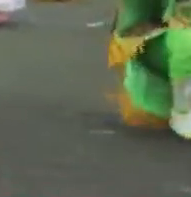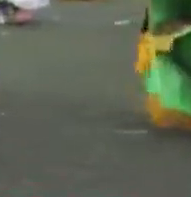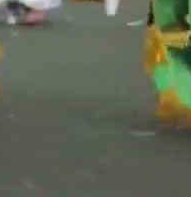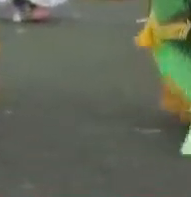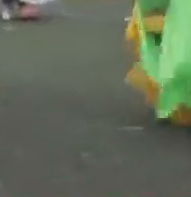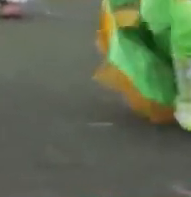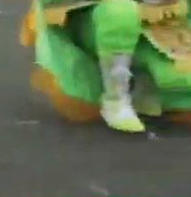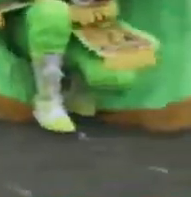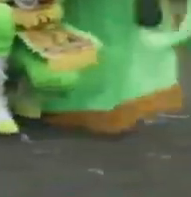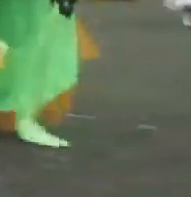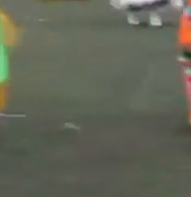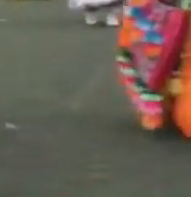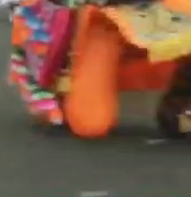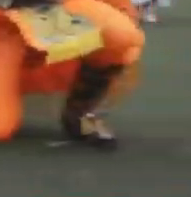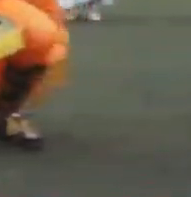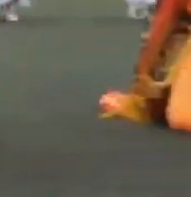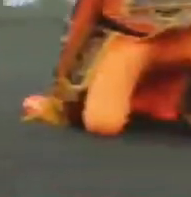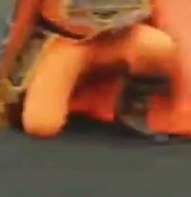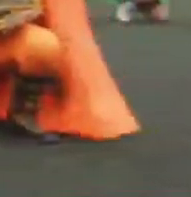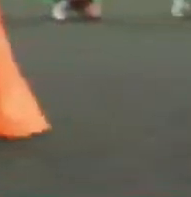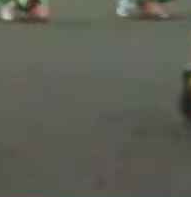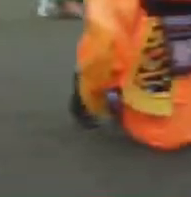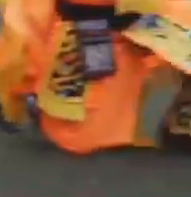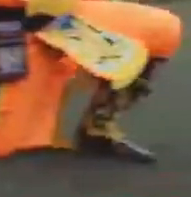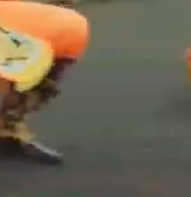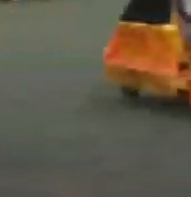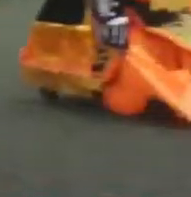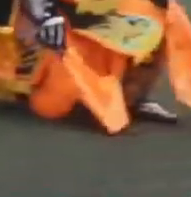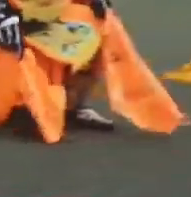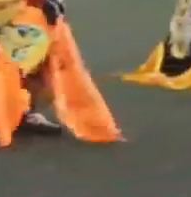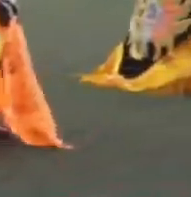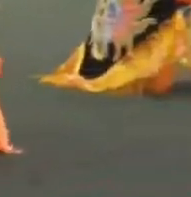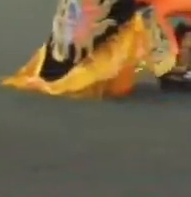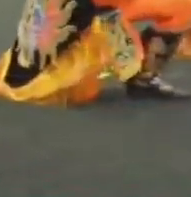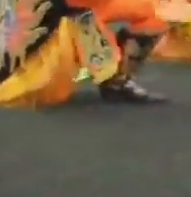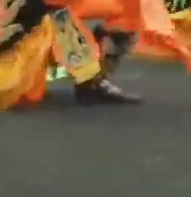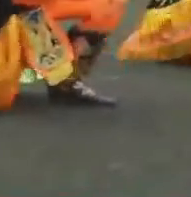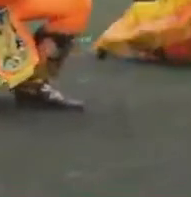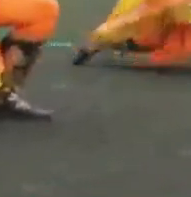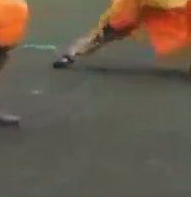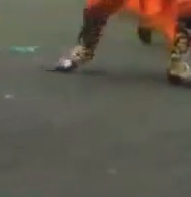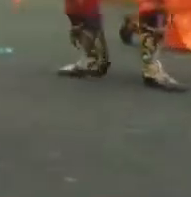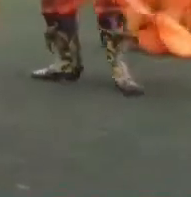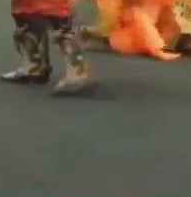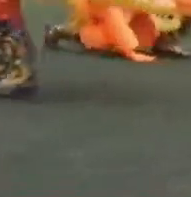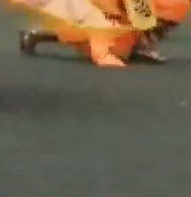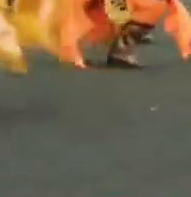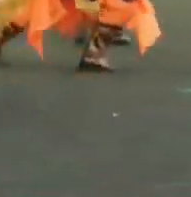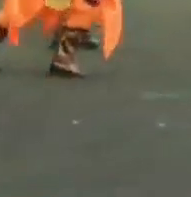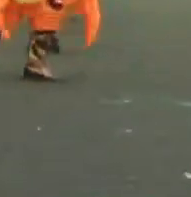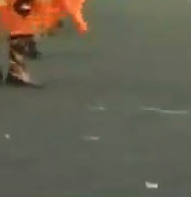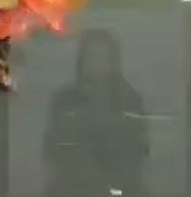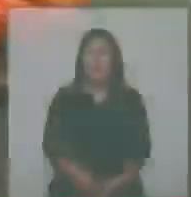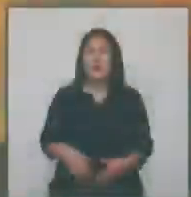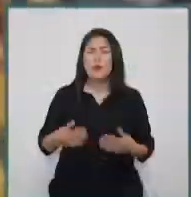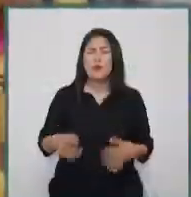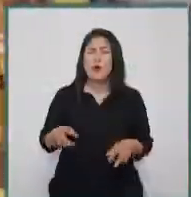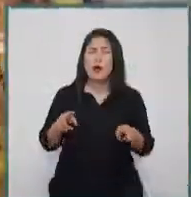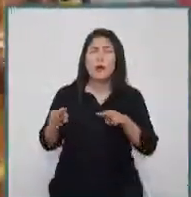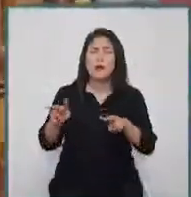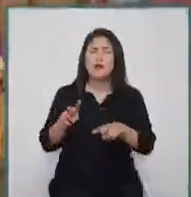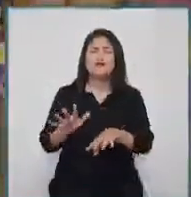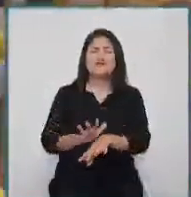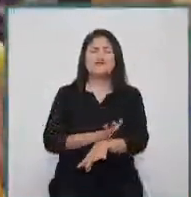Y de esta manera se despide del respetable público la Asociación Folclórica Espectacular Diablada Bellavista.